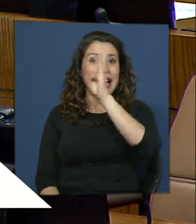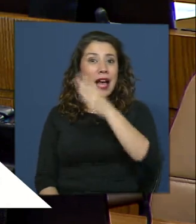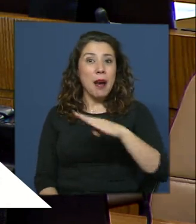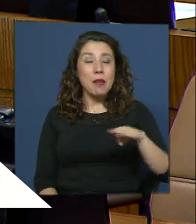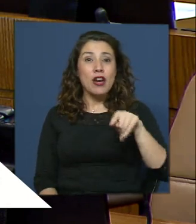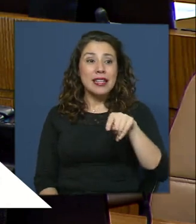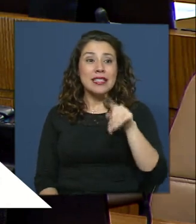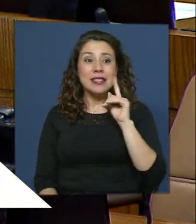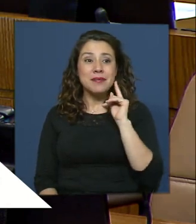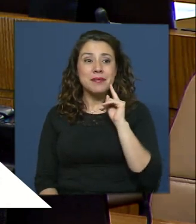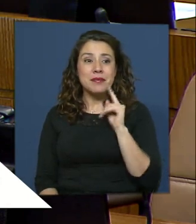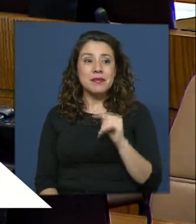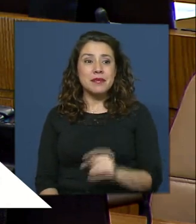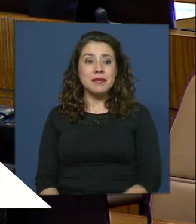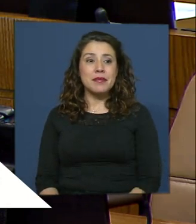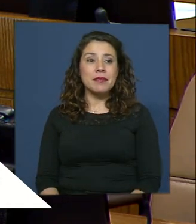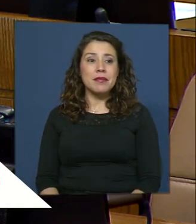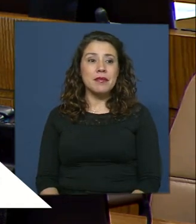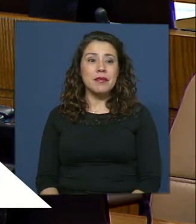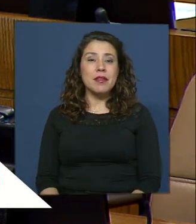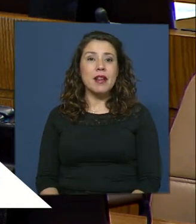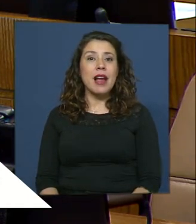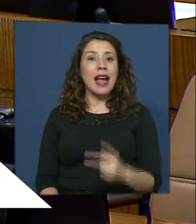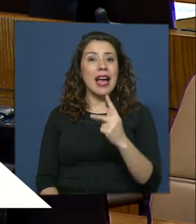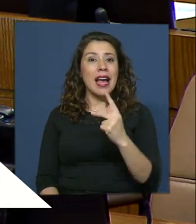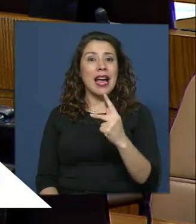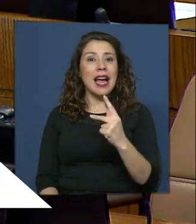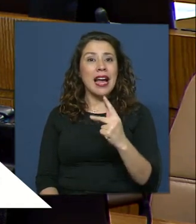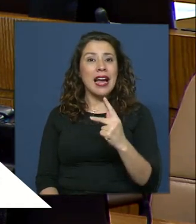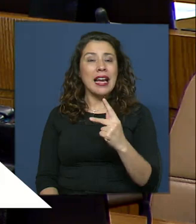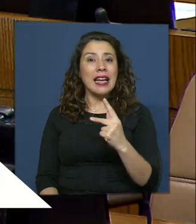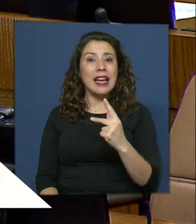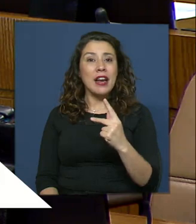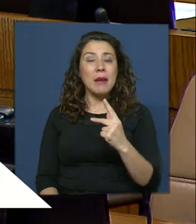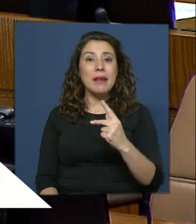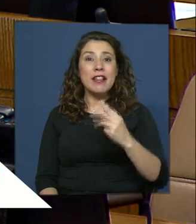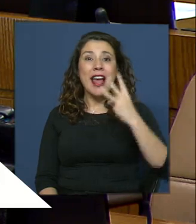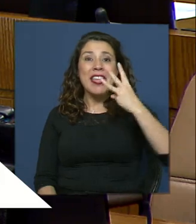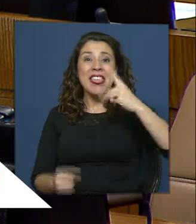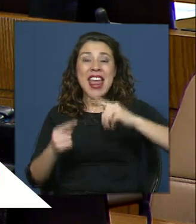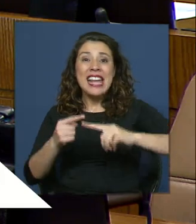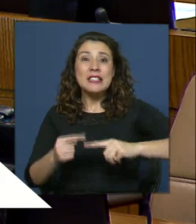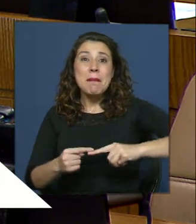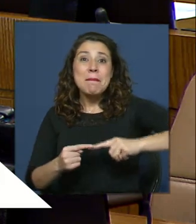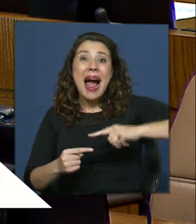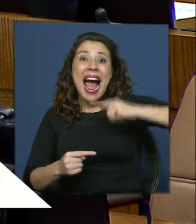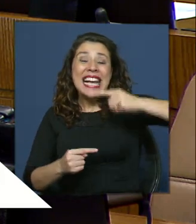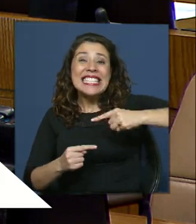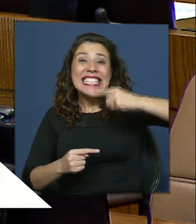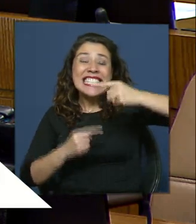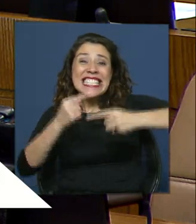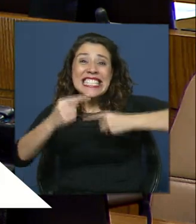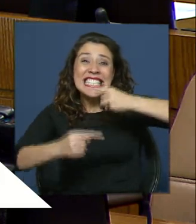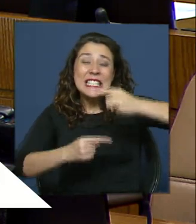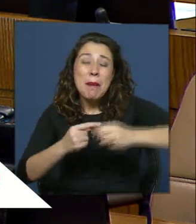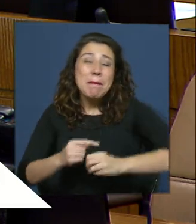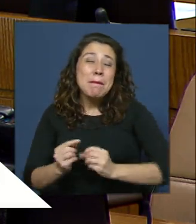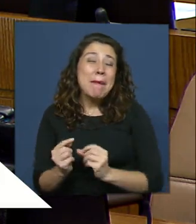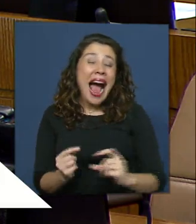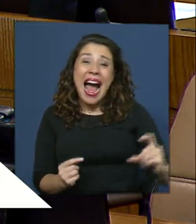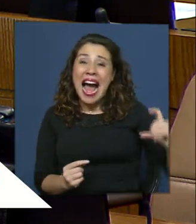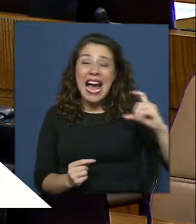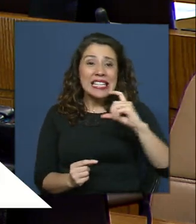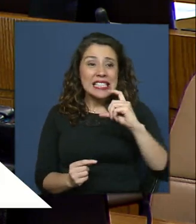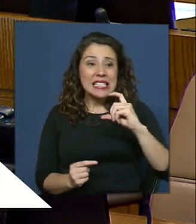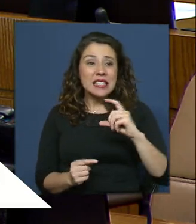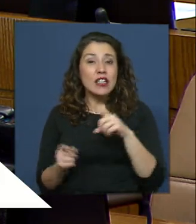automotora correspondiente, tenía un kilometraje 3 veces mayor al que aparecía en el tacómetro.